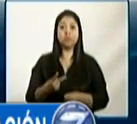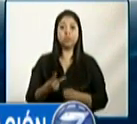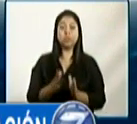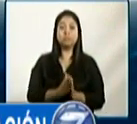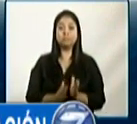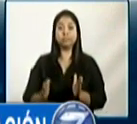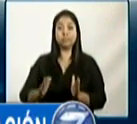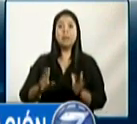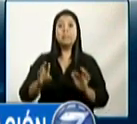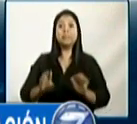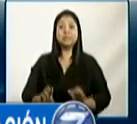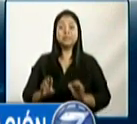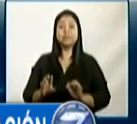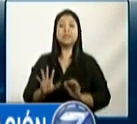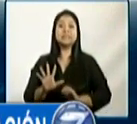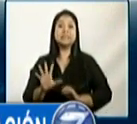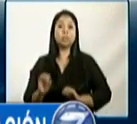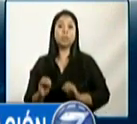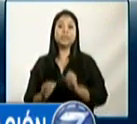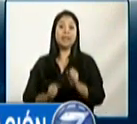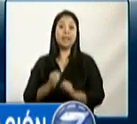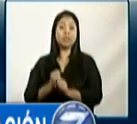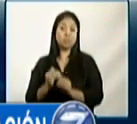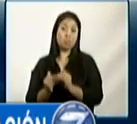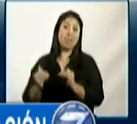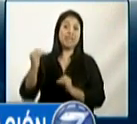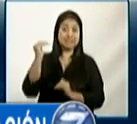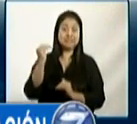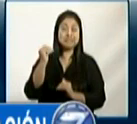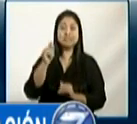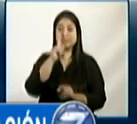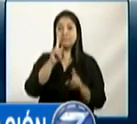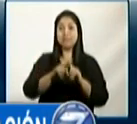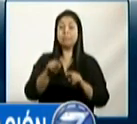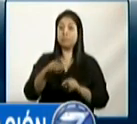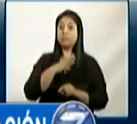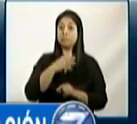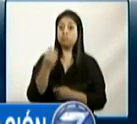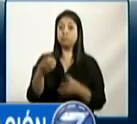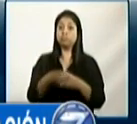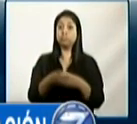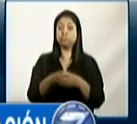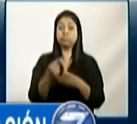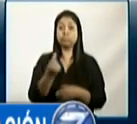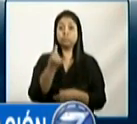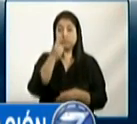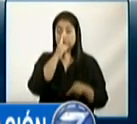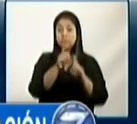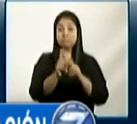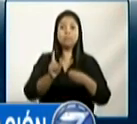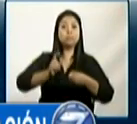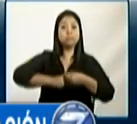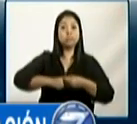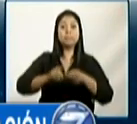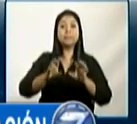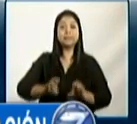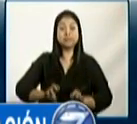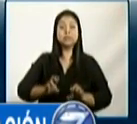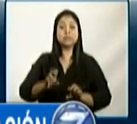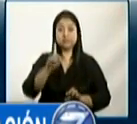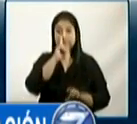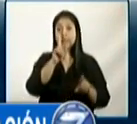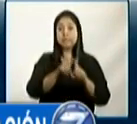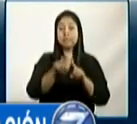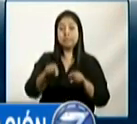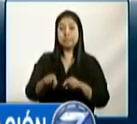personas mayores de 50 años, ahí todavía tenemos un grupo importante, y recordemos que ahí también incluimos